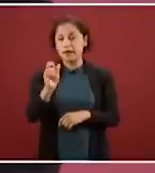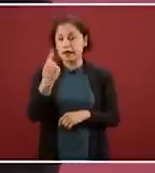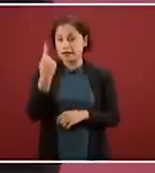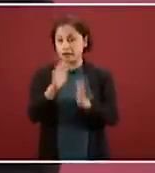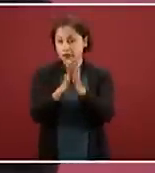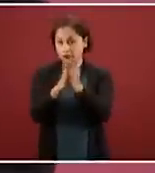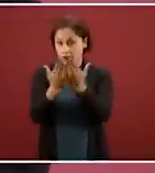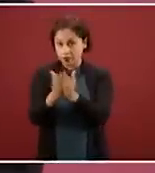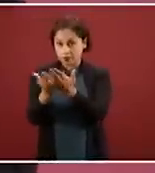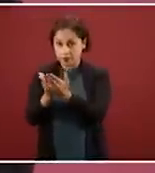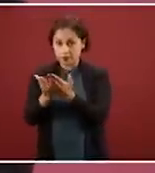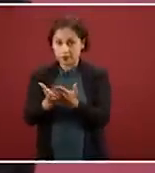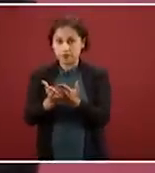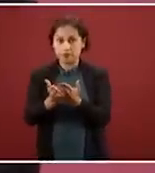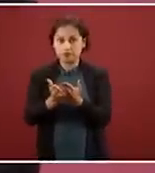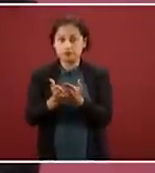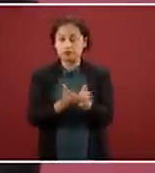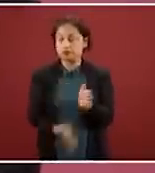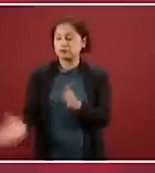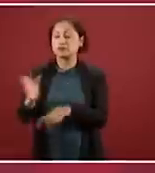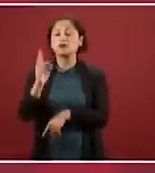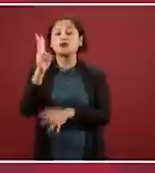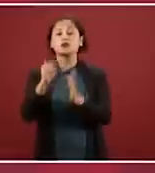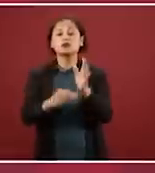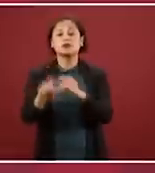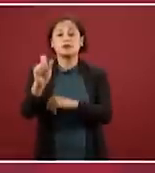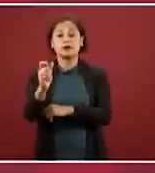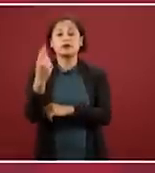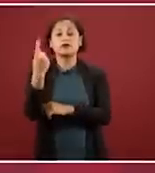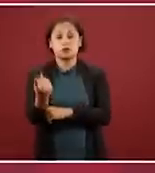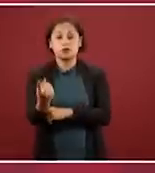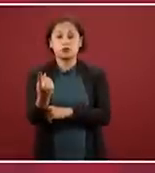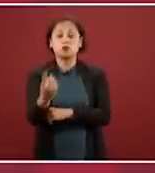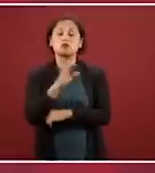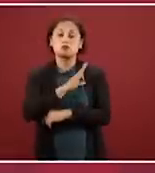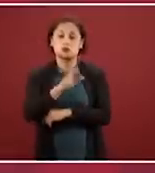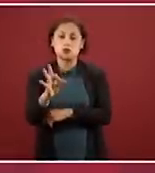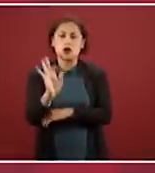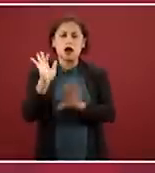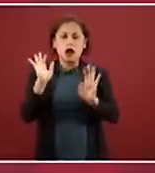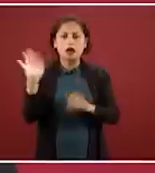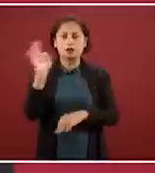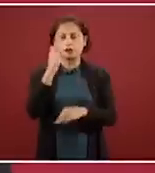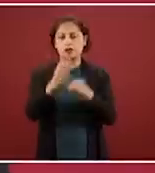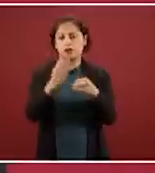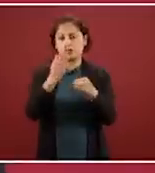es 2021 y nos alcanza si empezamos